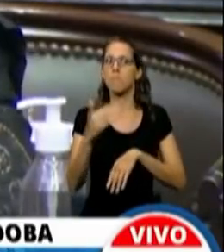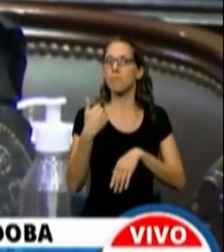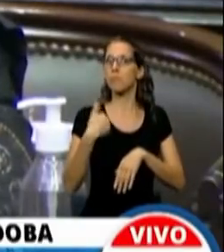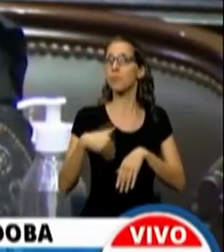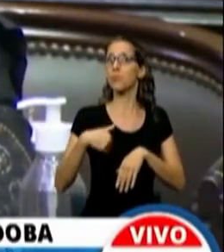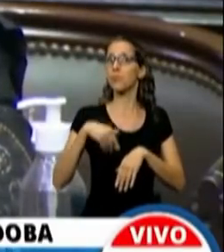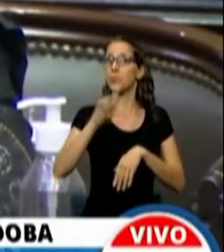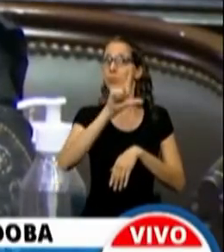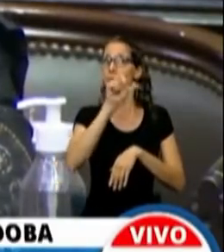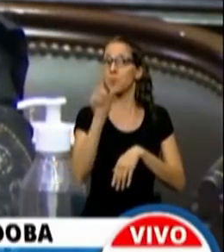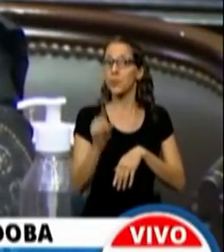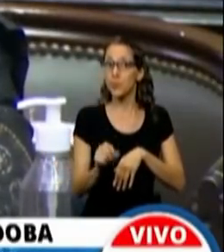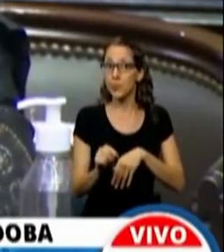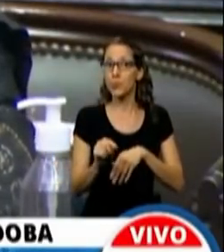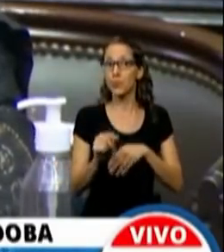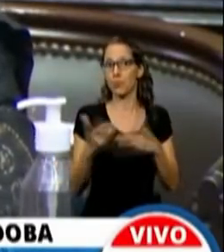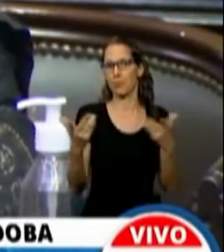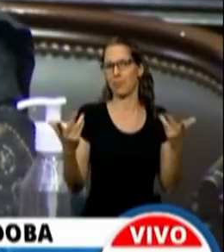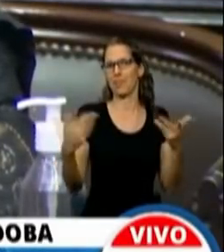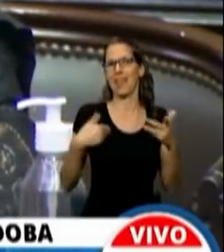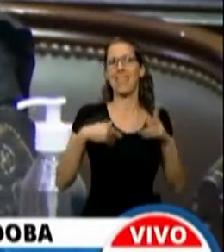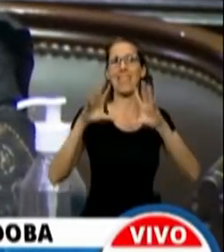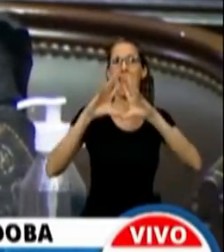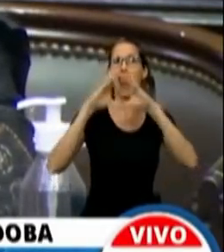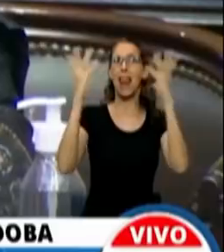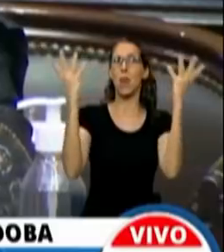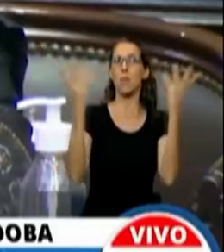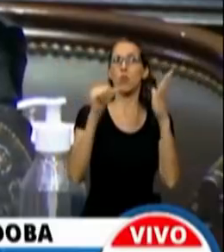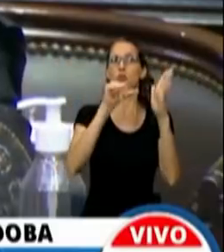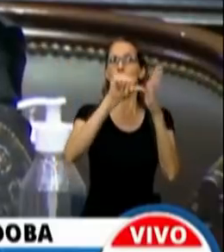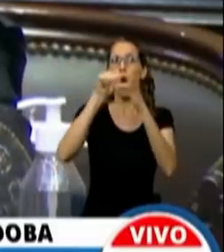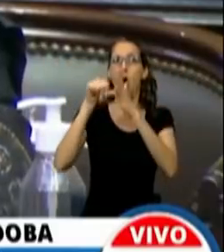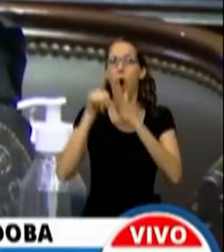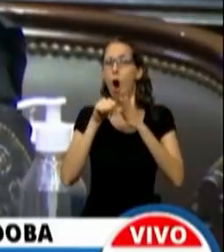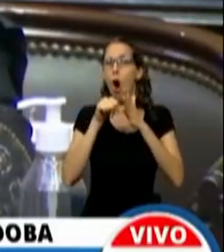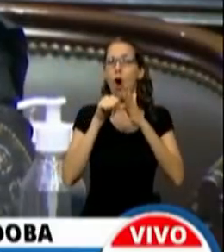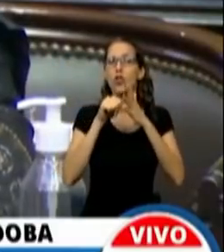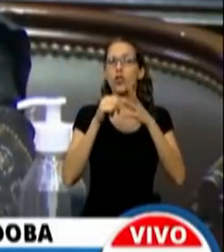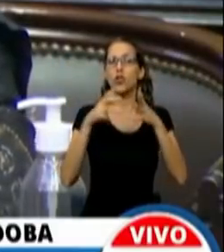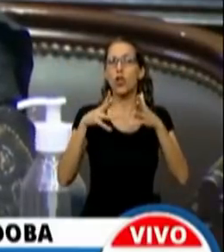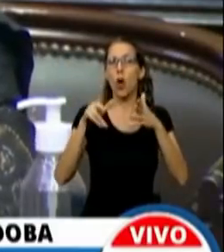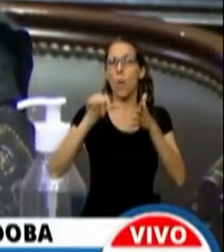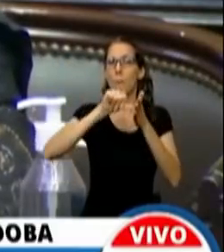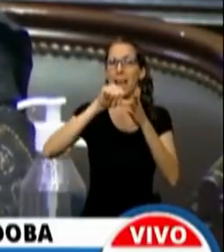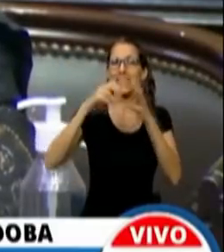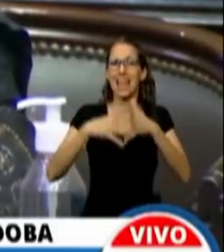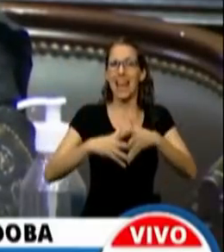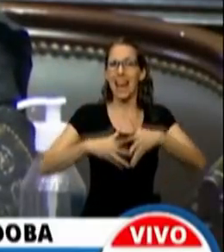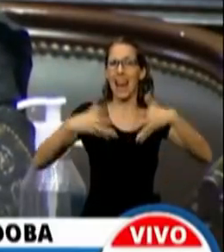porque queden claro que, bueno, la decisión que tomé no fue la mejor.